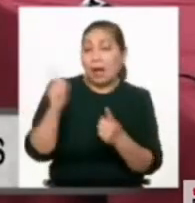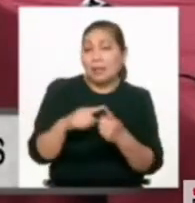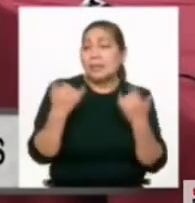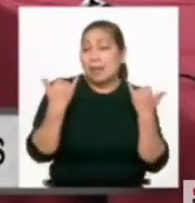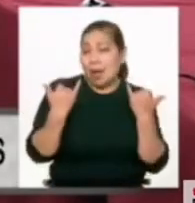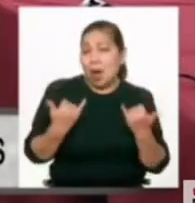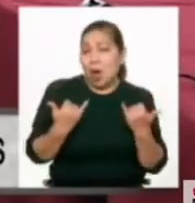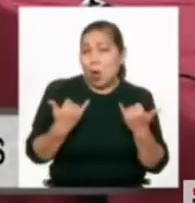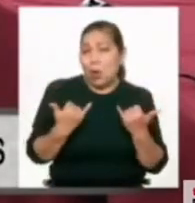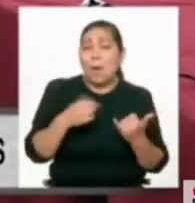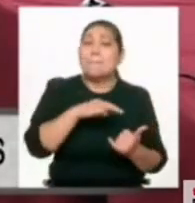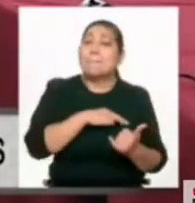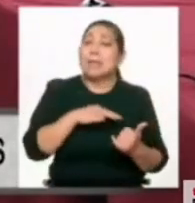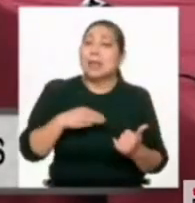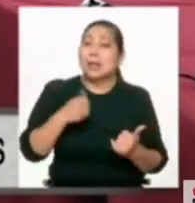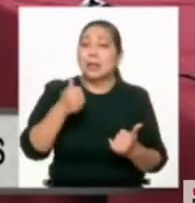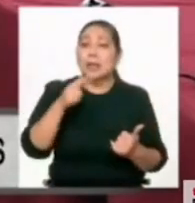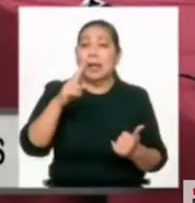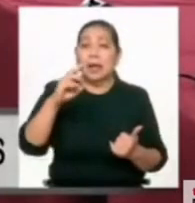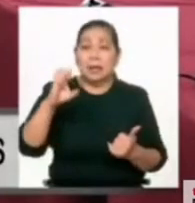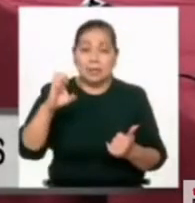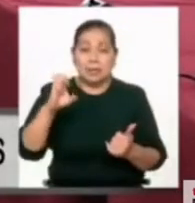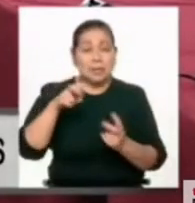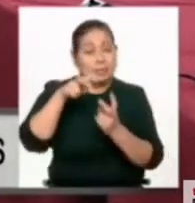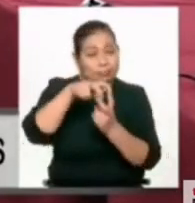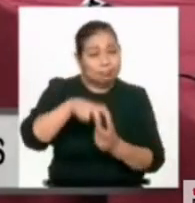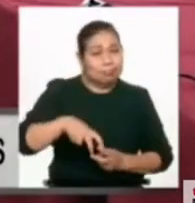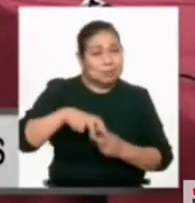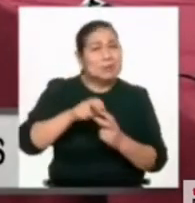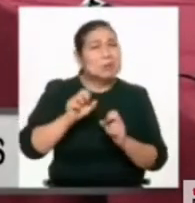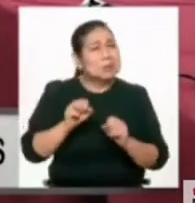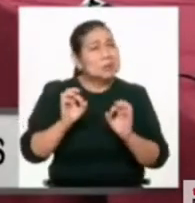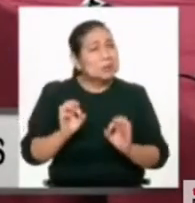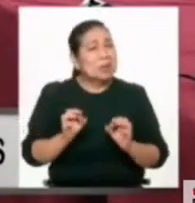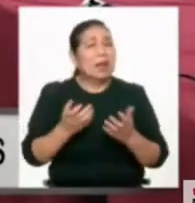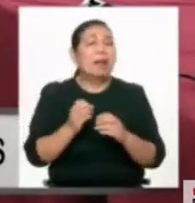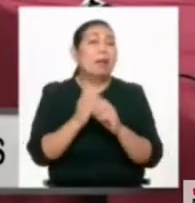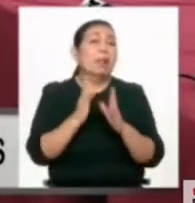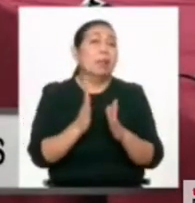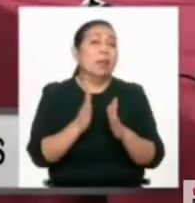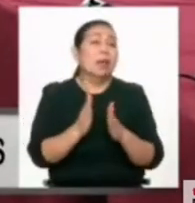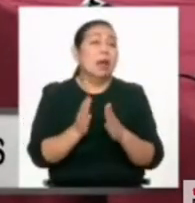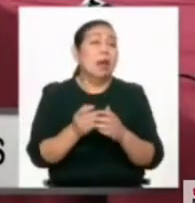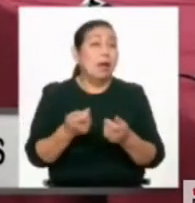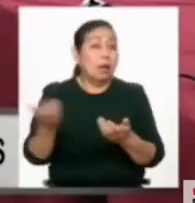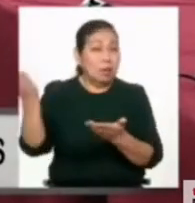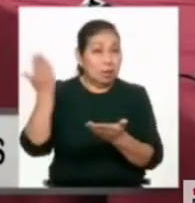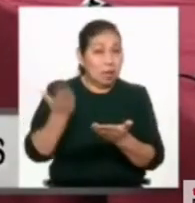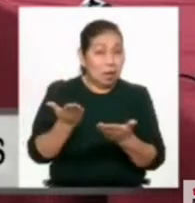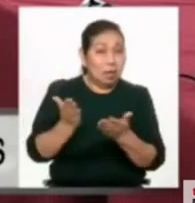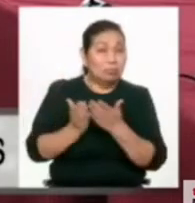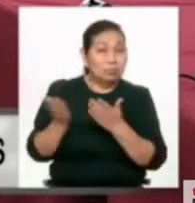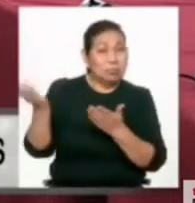momento. Y al ministro Arce de Desarrollo Agrario y Riego, si bien ya dio una fecha de que los fertilizantes estarían aquí en